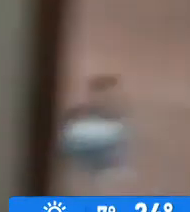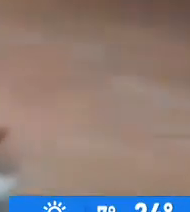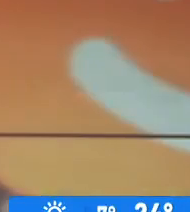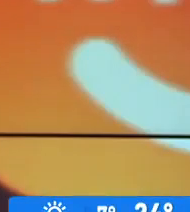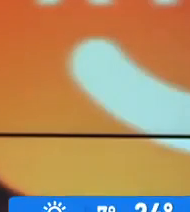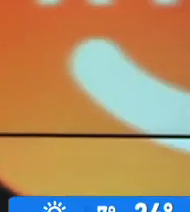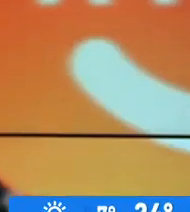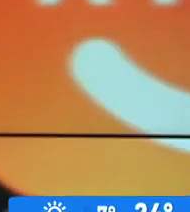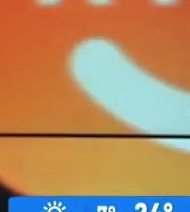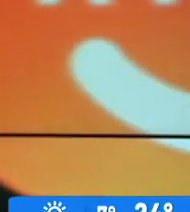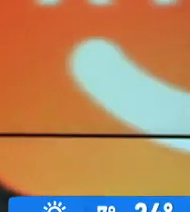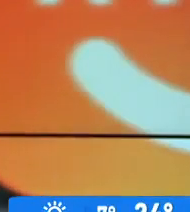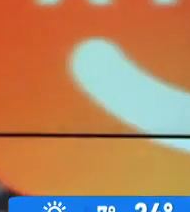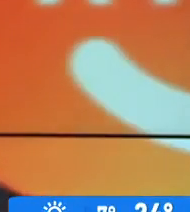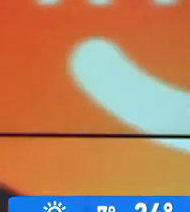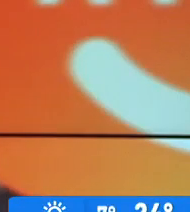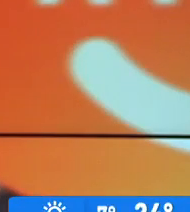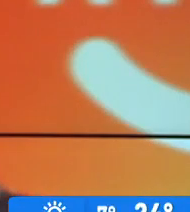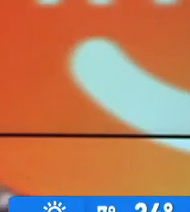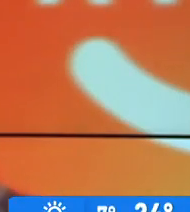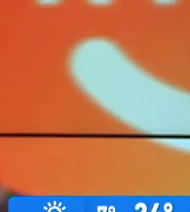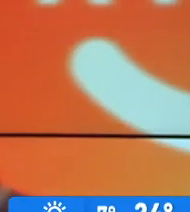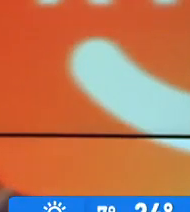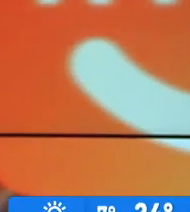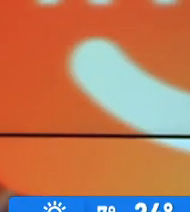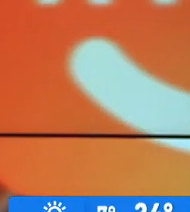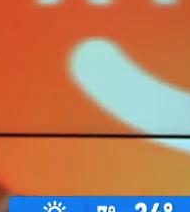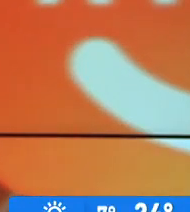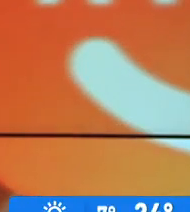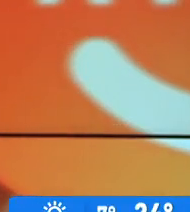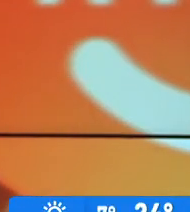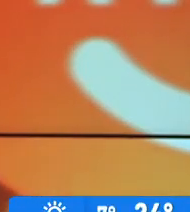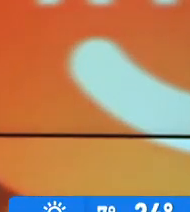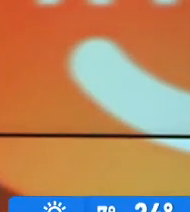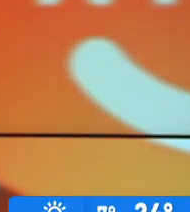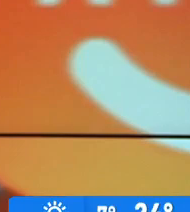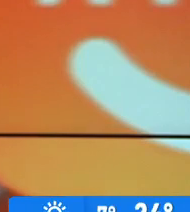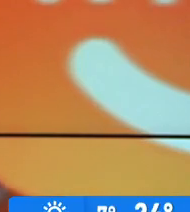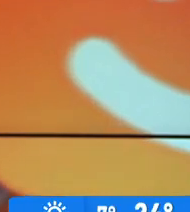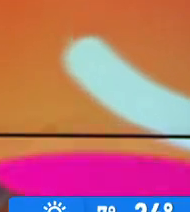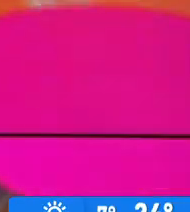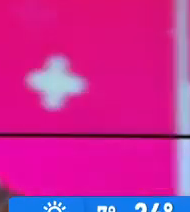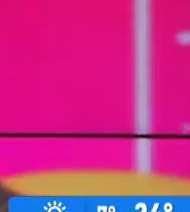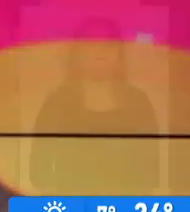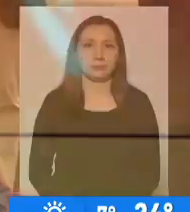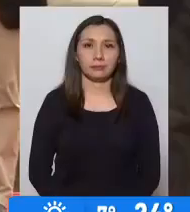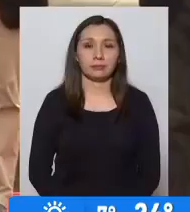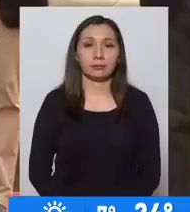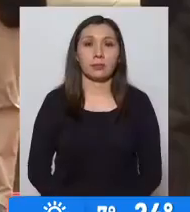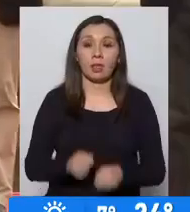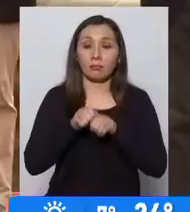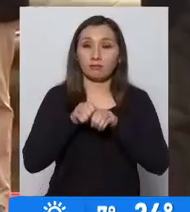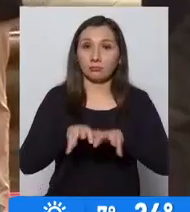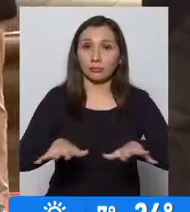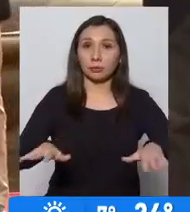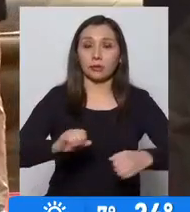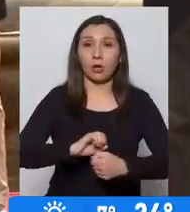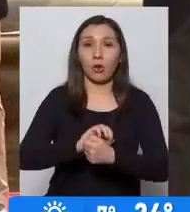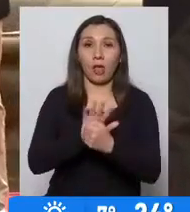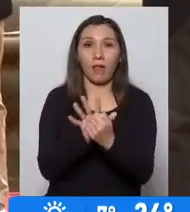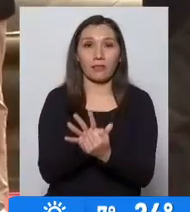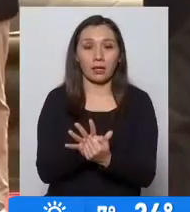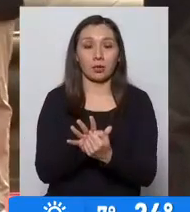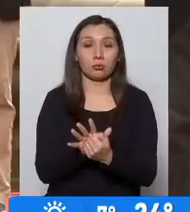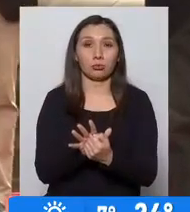vamos directamente a la moneda porque van a hablar de medidas económicas que son tan importantes. El presidente de la República, Sebastián Piñera. La pandemia del